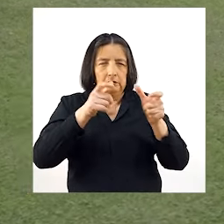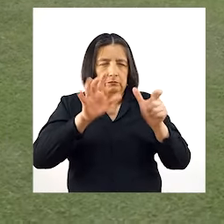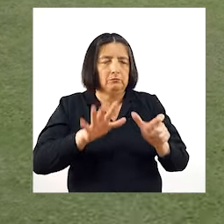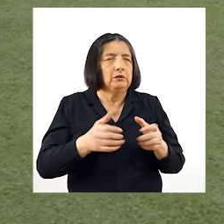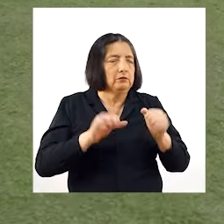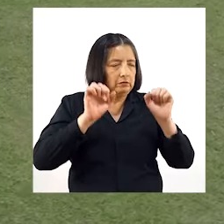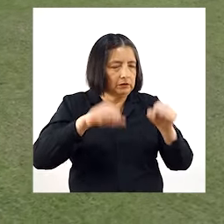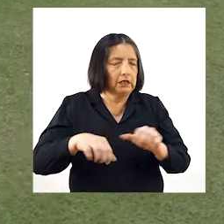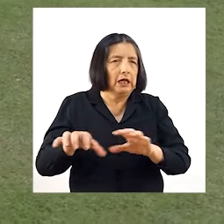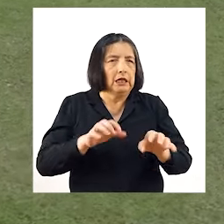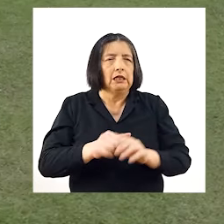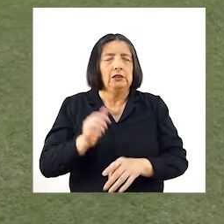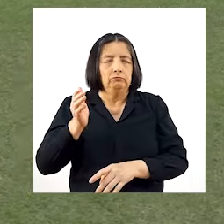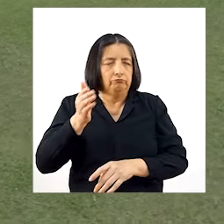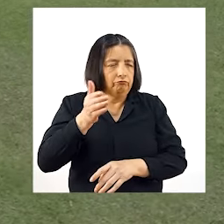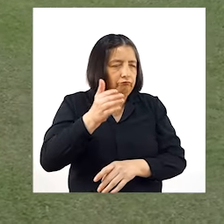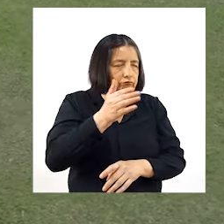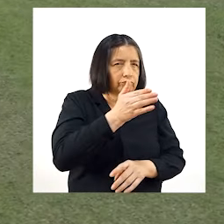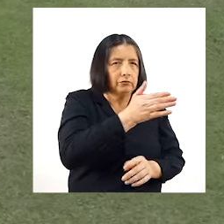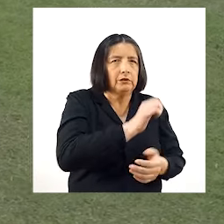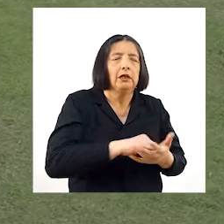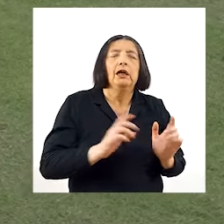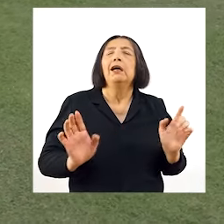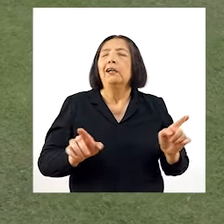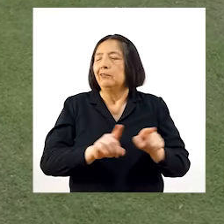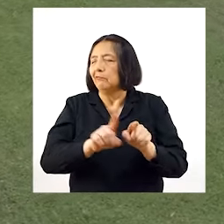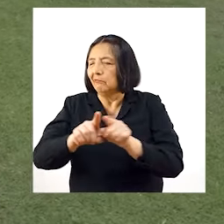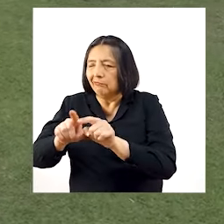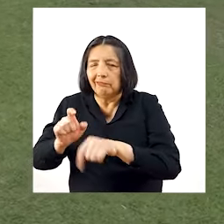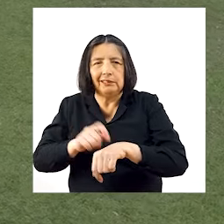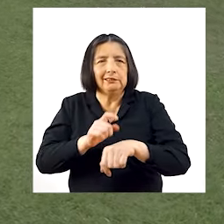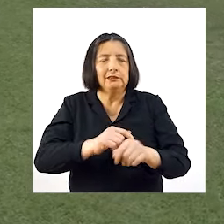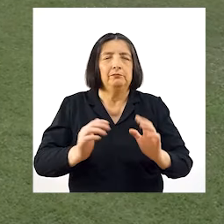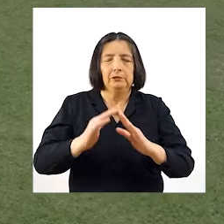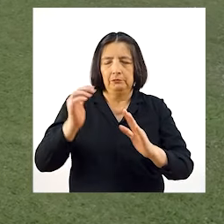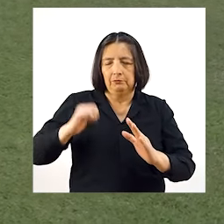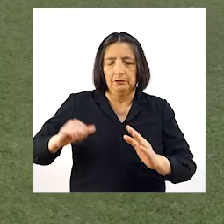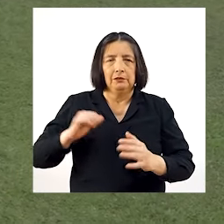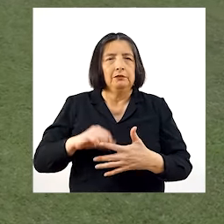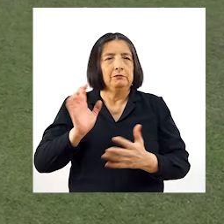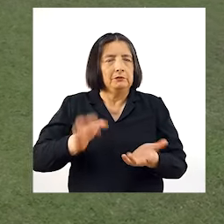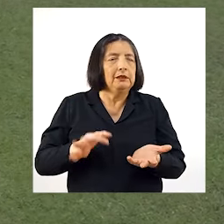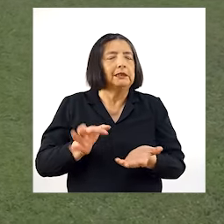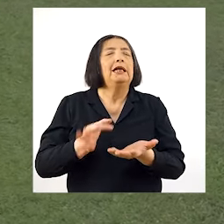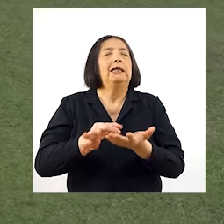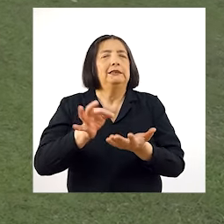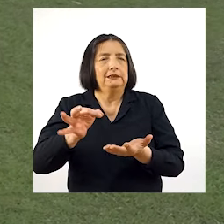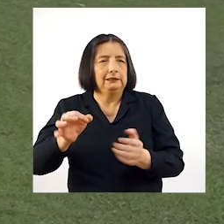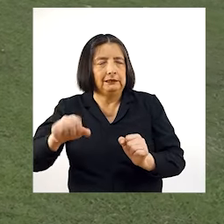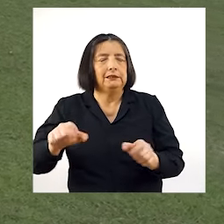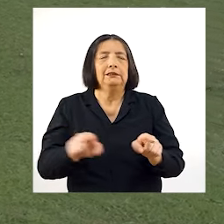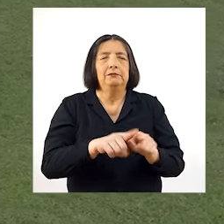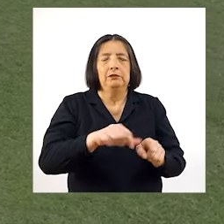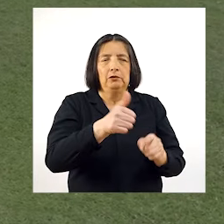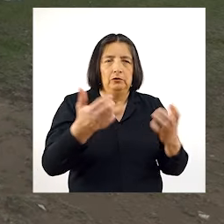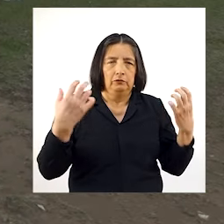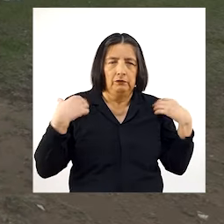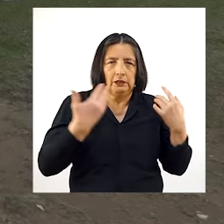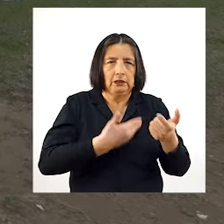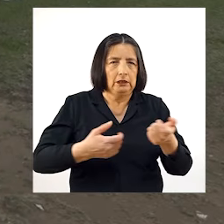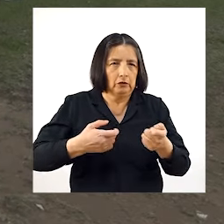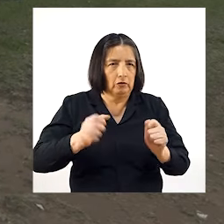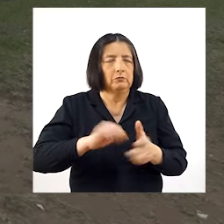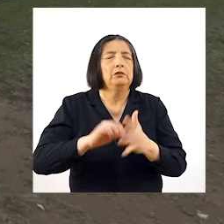quienes realizarán una intervención masiva, simultánea y focalizada en la Municipalidad Distrital de Mazán y otras entidades públicas